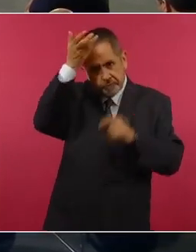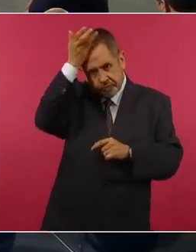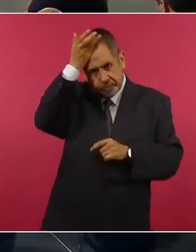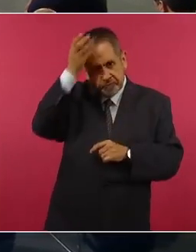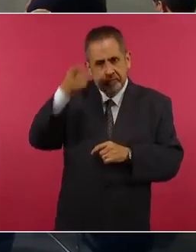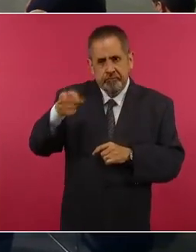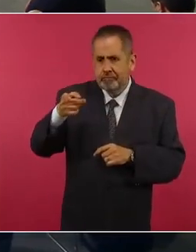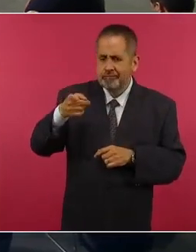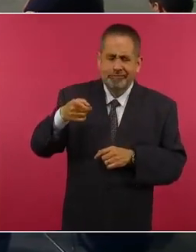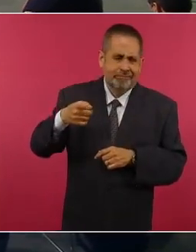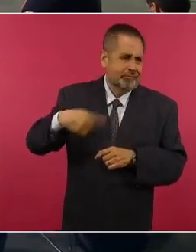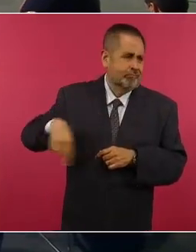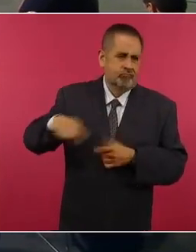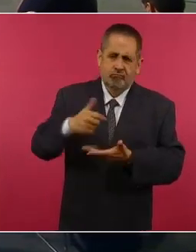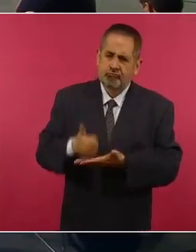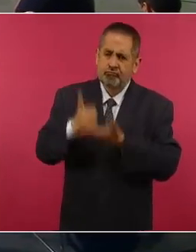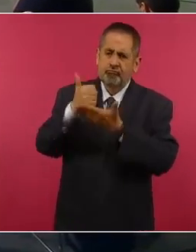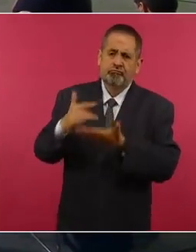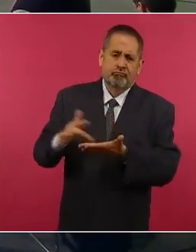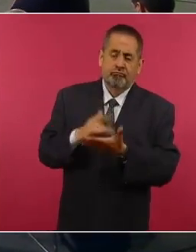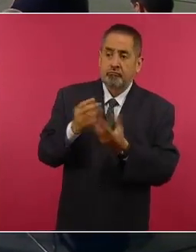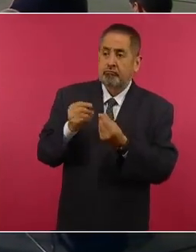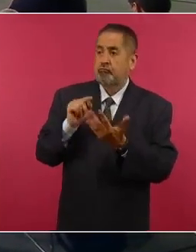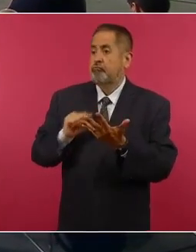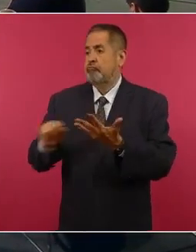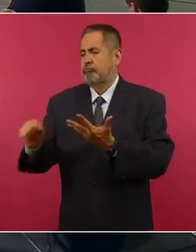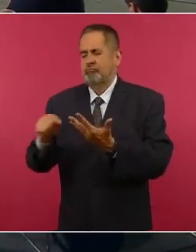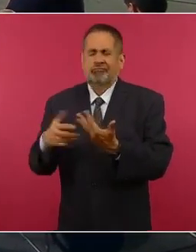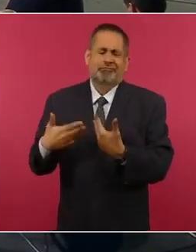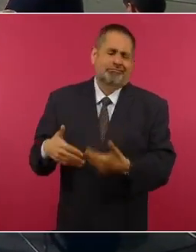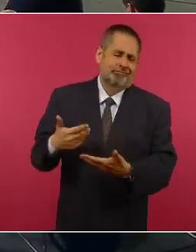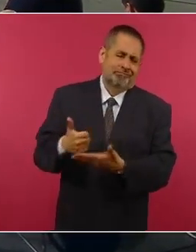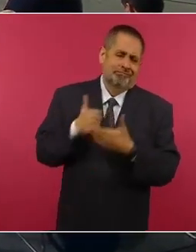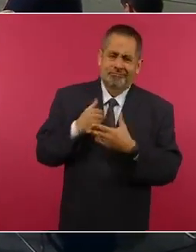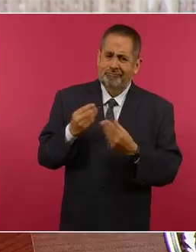de todo el sector salud,